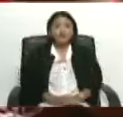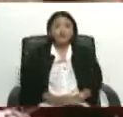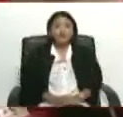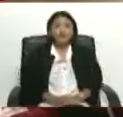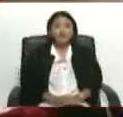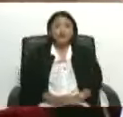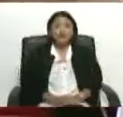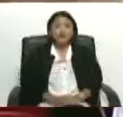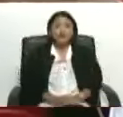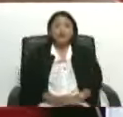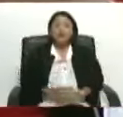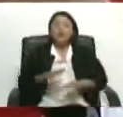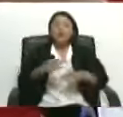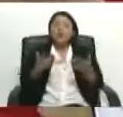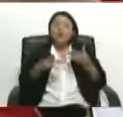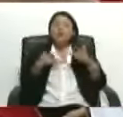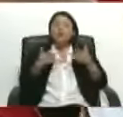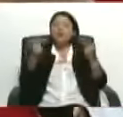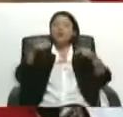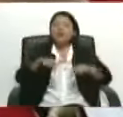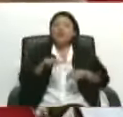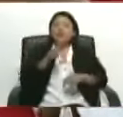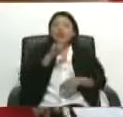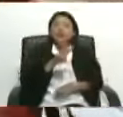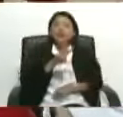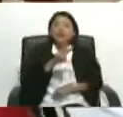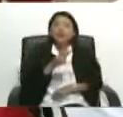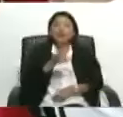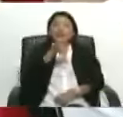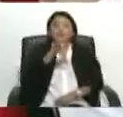¿Ese acto cuál sería?